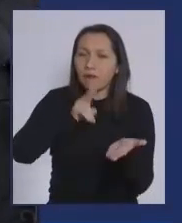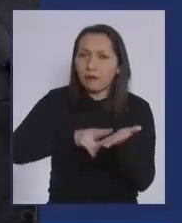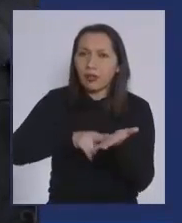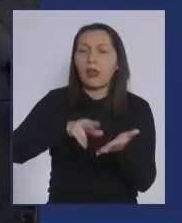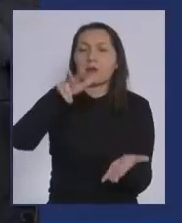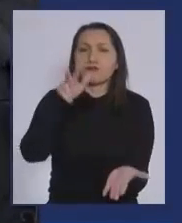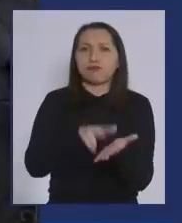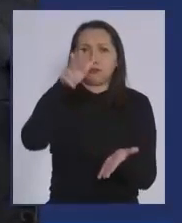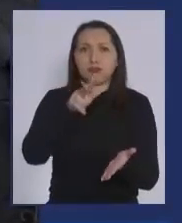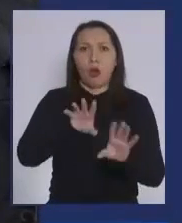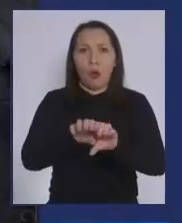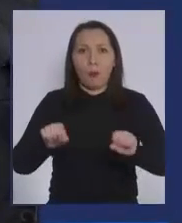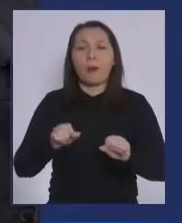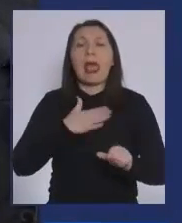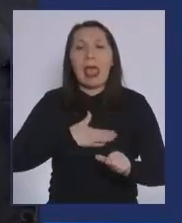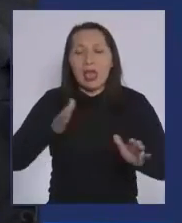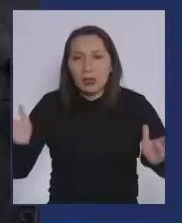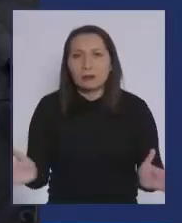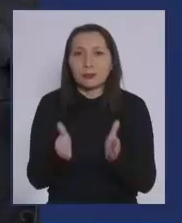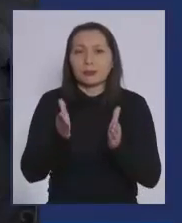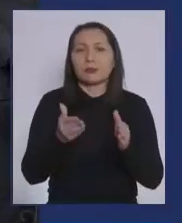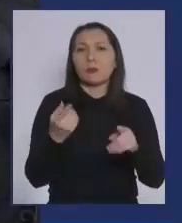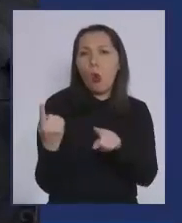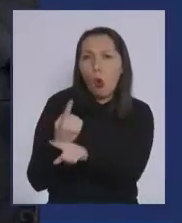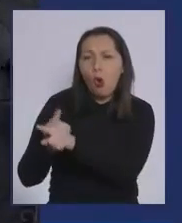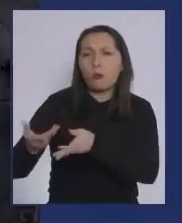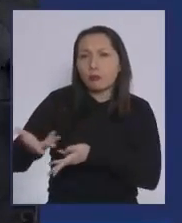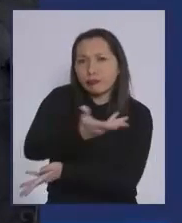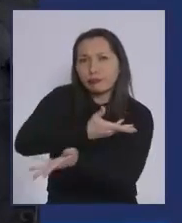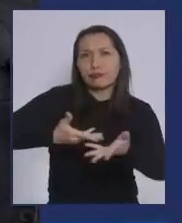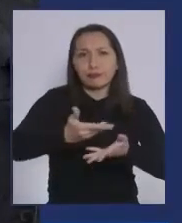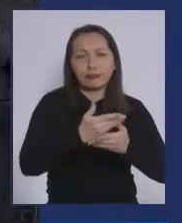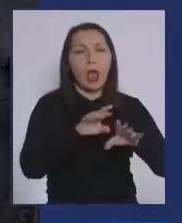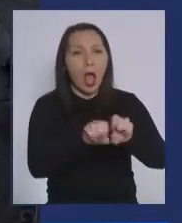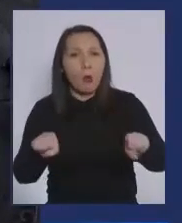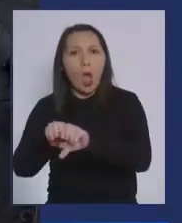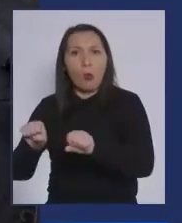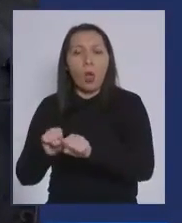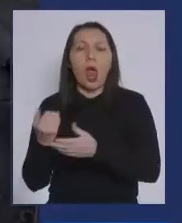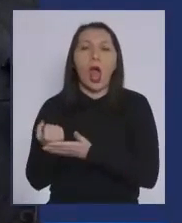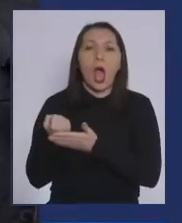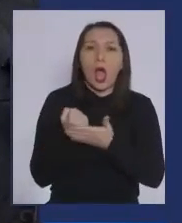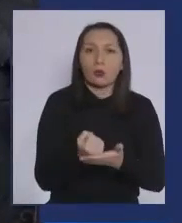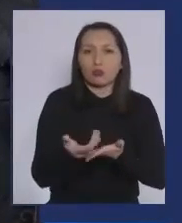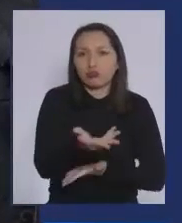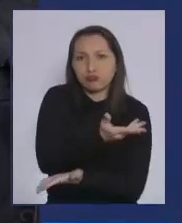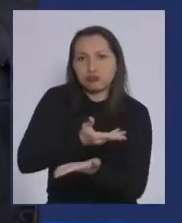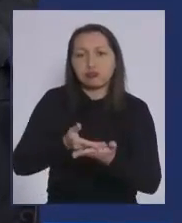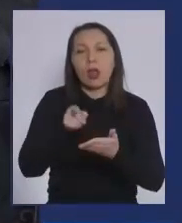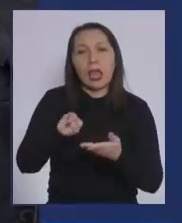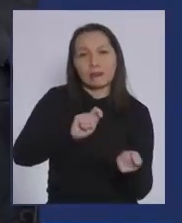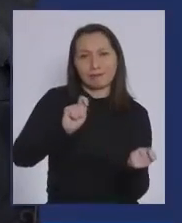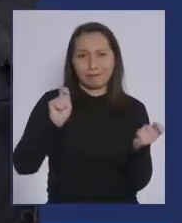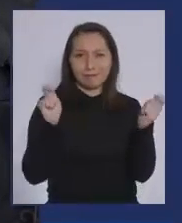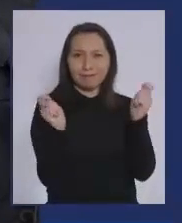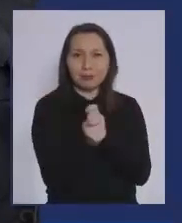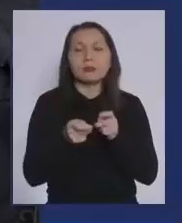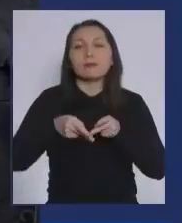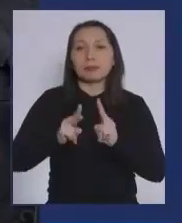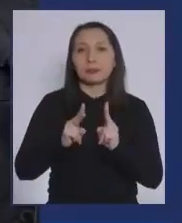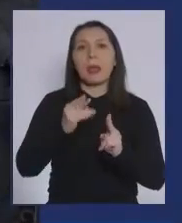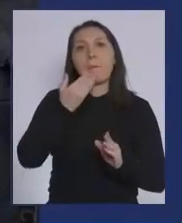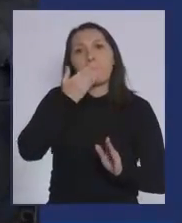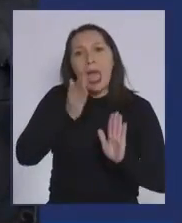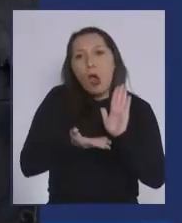con impulsar a través del diálogo los acuerdos y la colaboración una reforma que permita